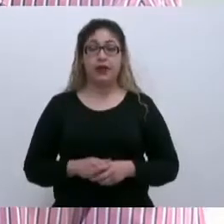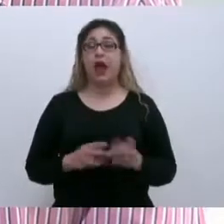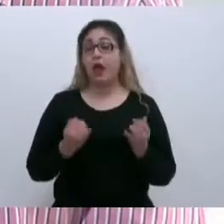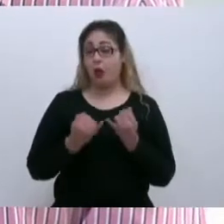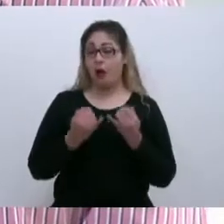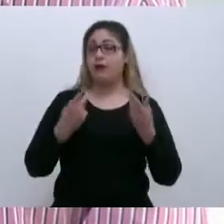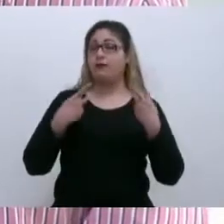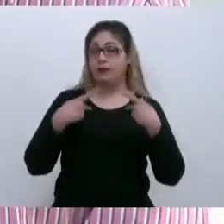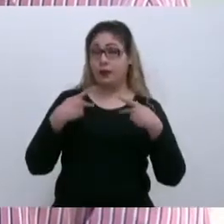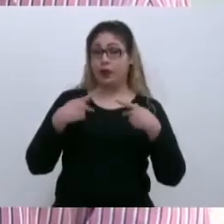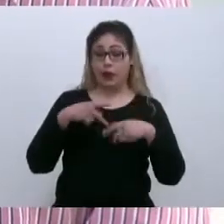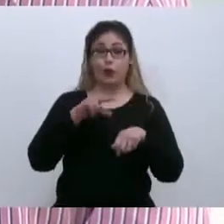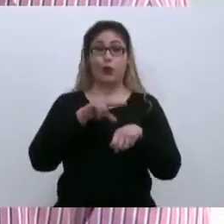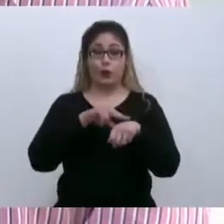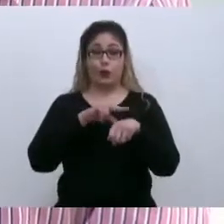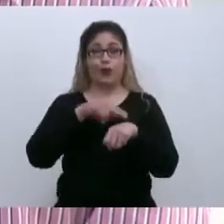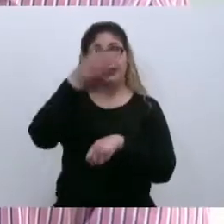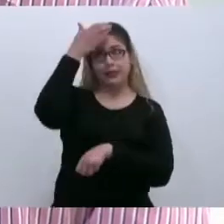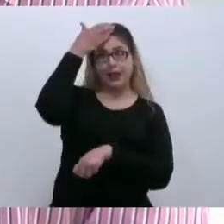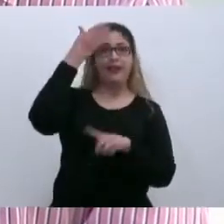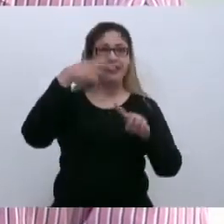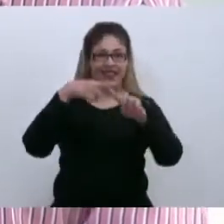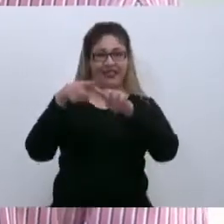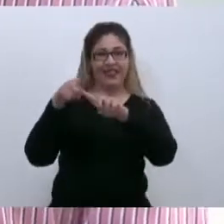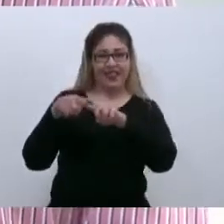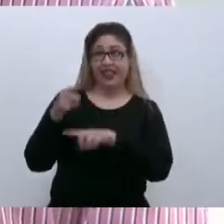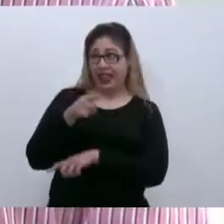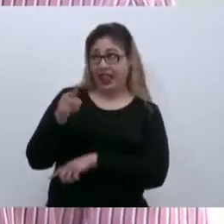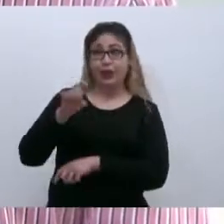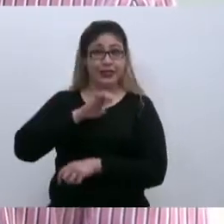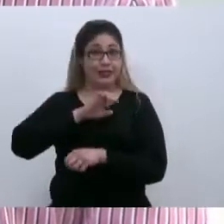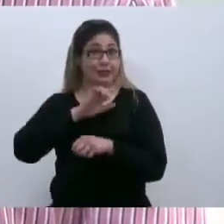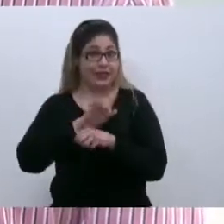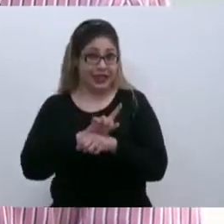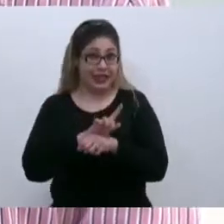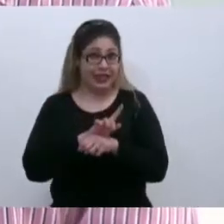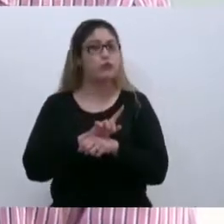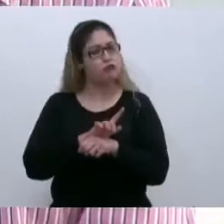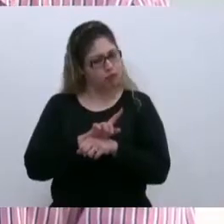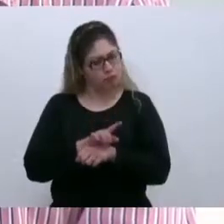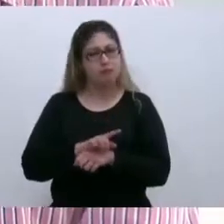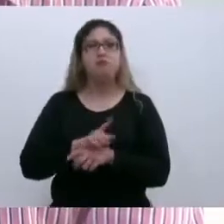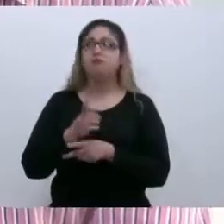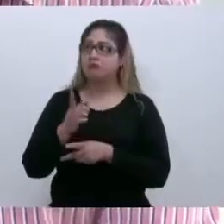especialistas. Van a ser contratados más